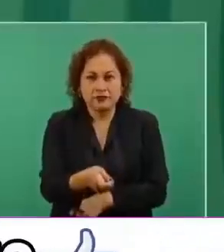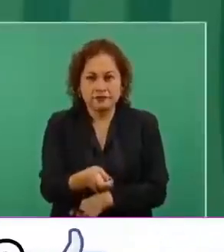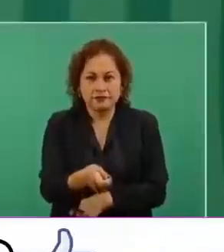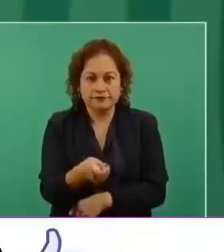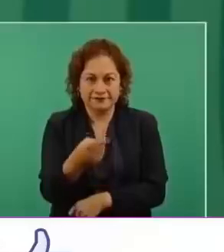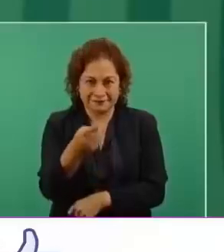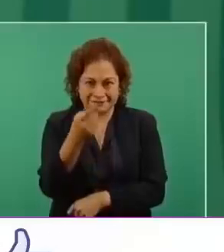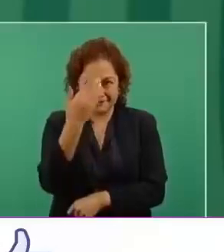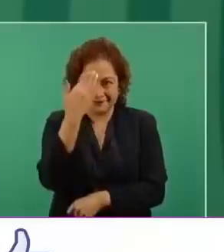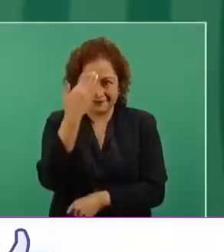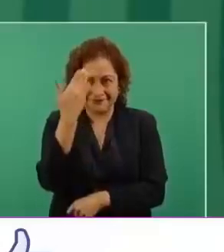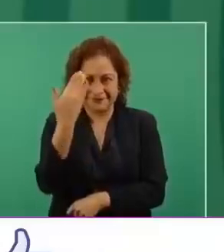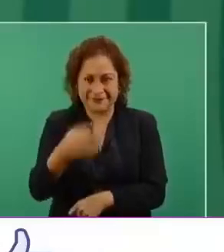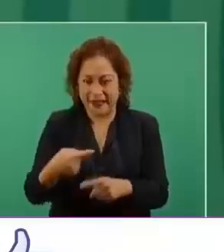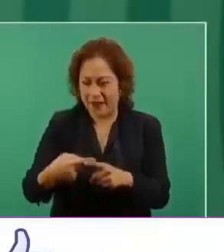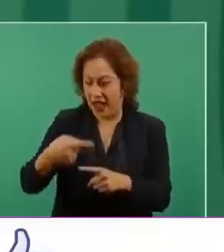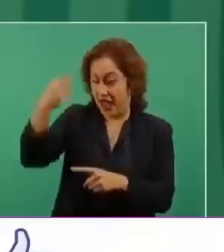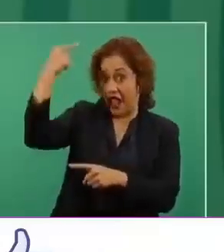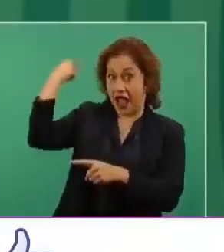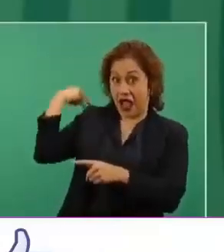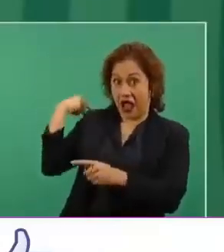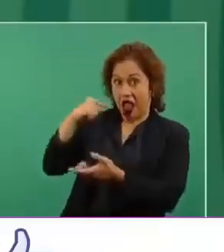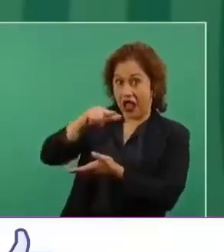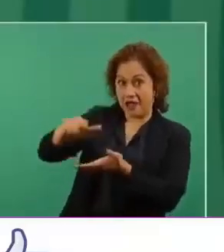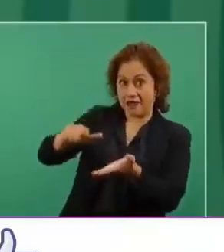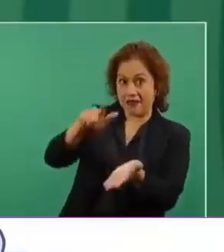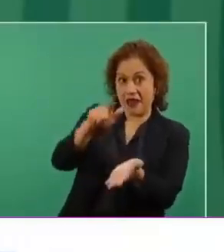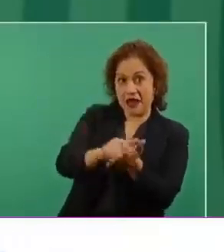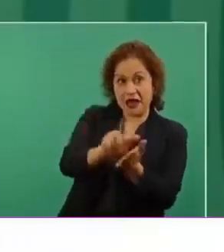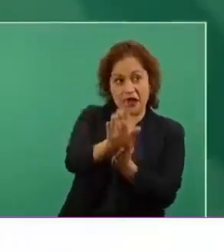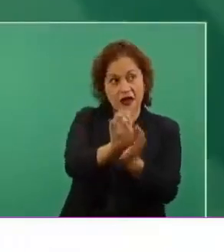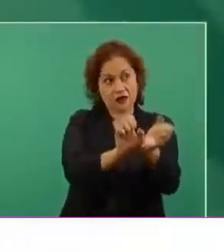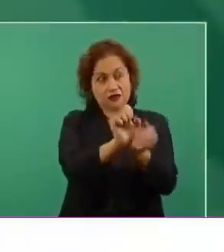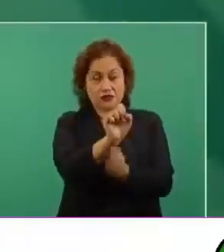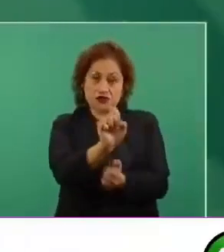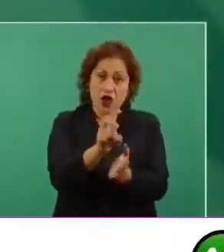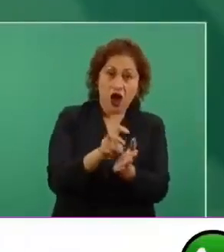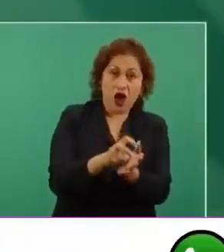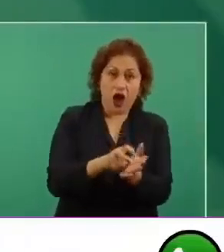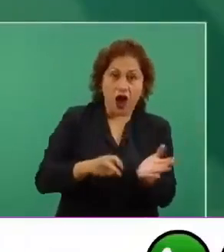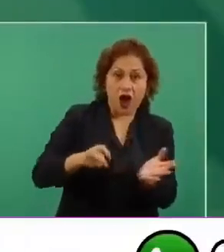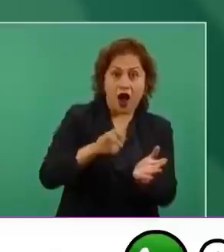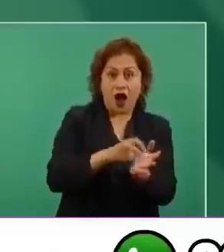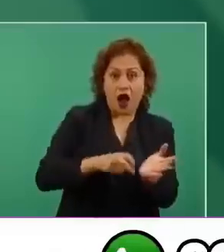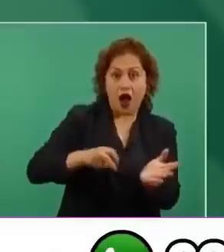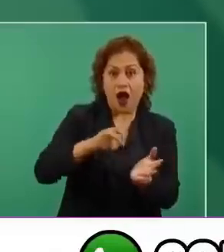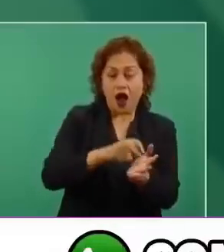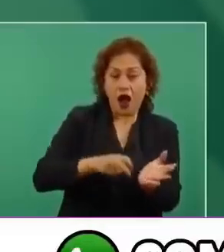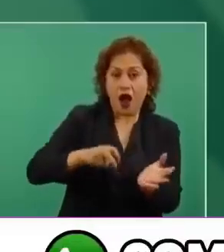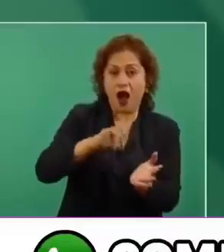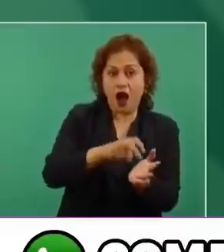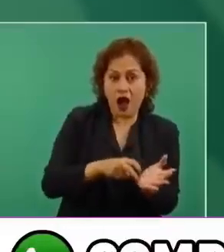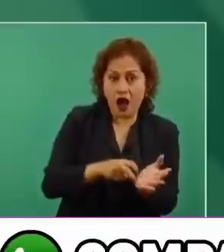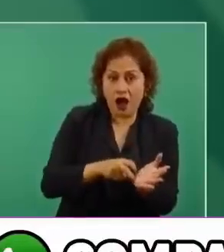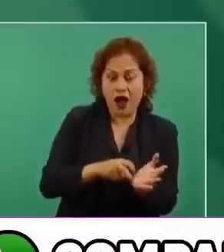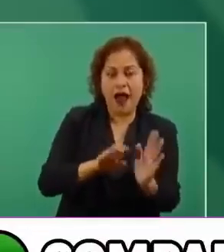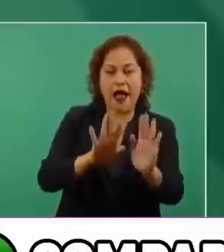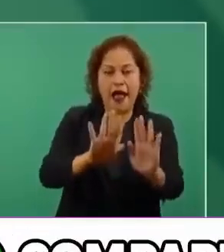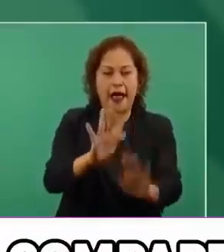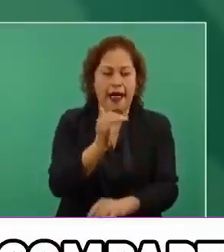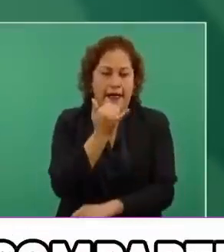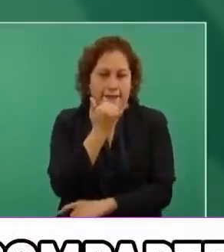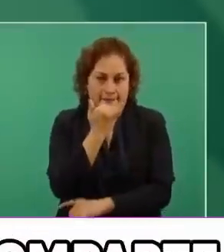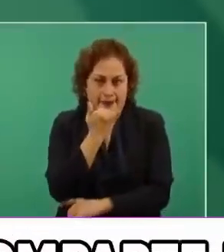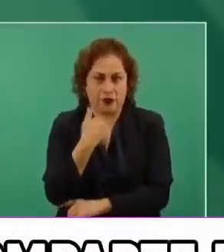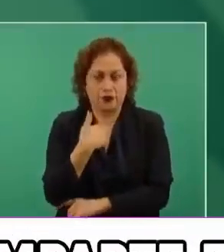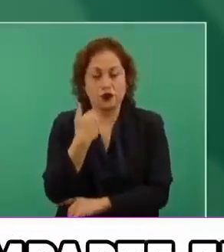esas modificaciones que se hicieron a la Constitución, a las leyes, aquí abro un paréntesis para recordarles que